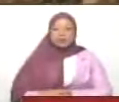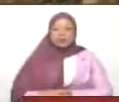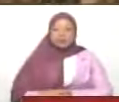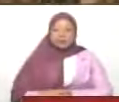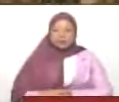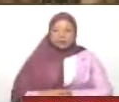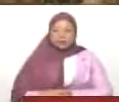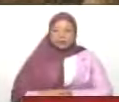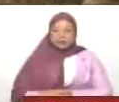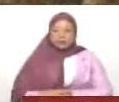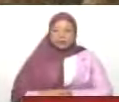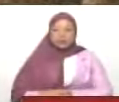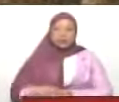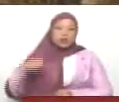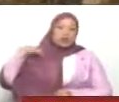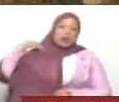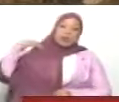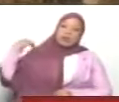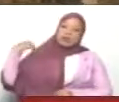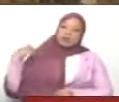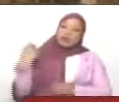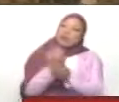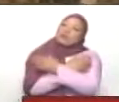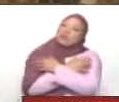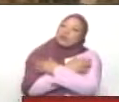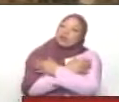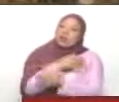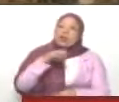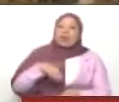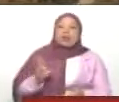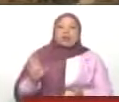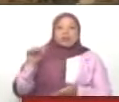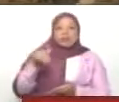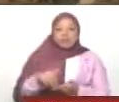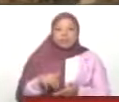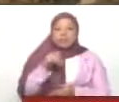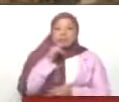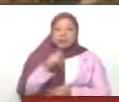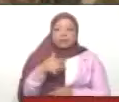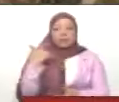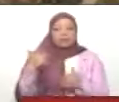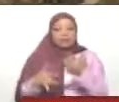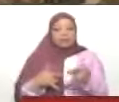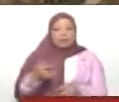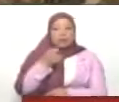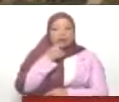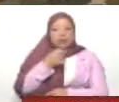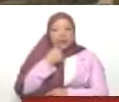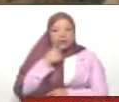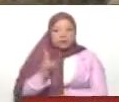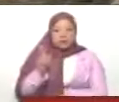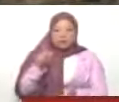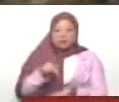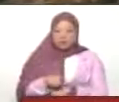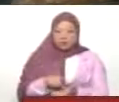Miren, quiero, antes que todo, felicitar al Estado Miranda porque tuvo una extraordinaria